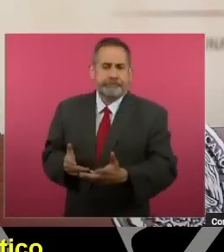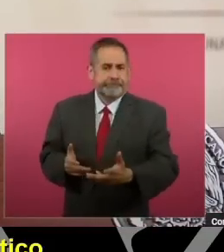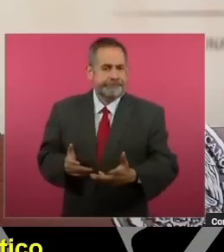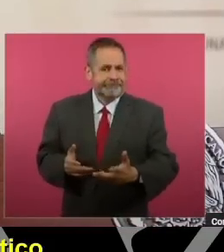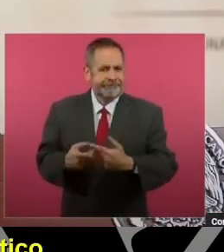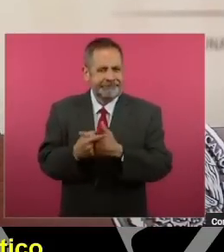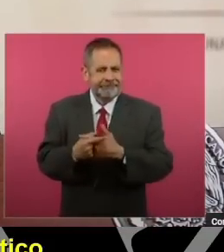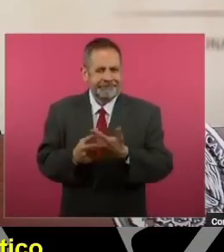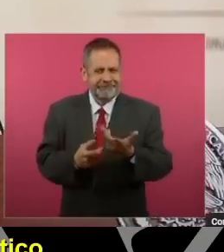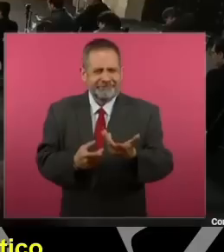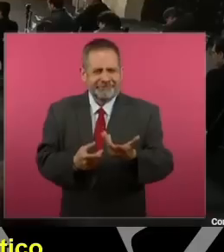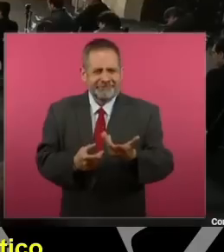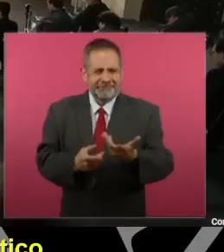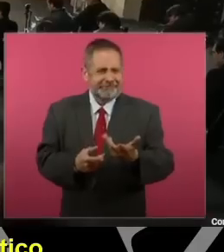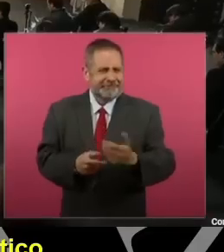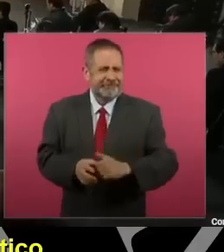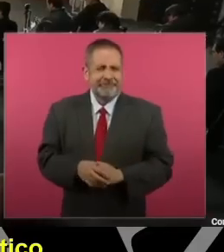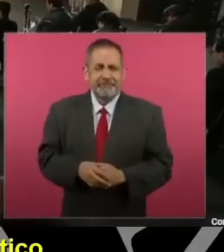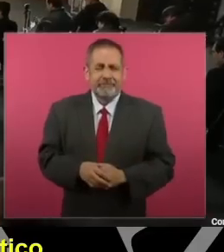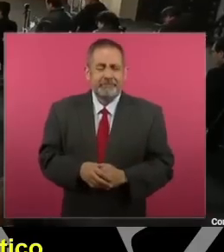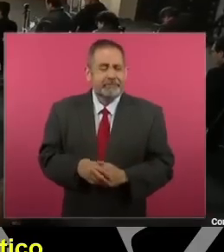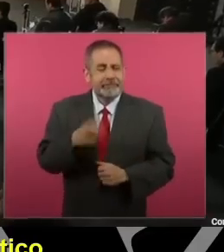entonces esa mentalidad